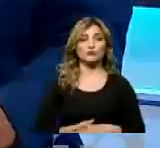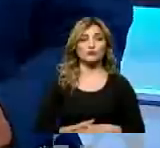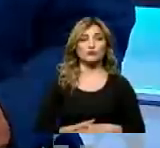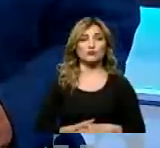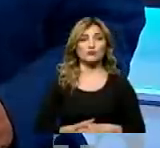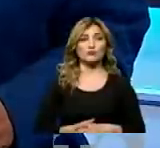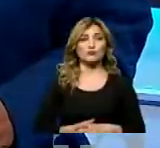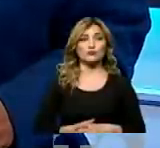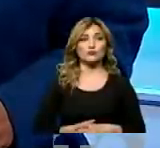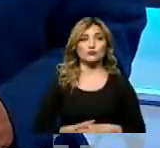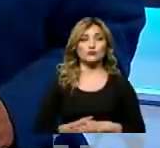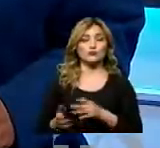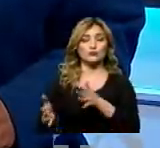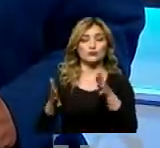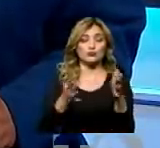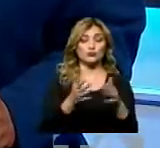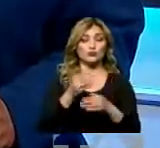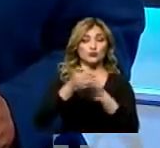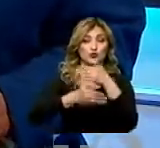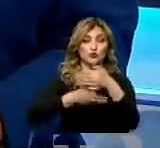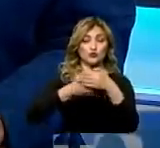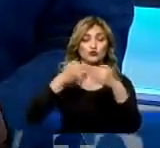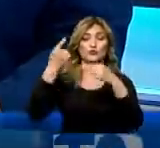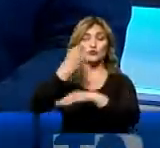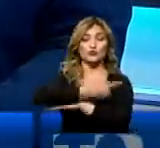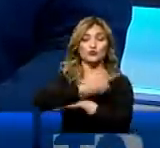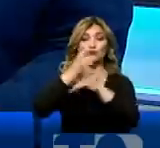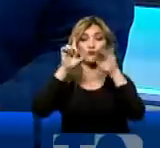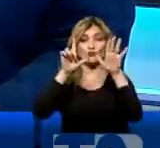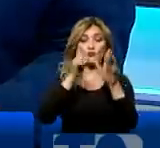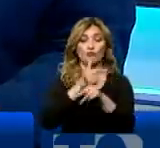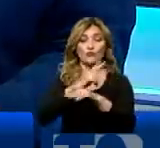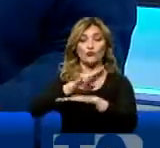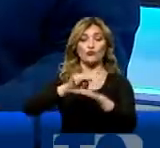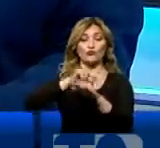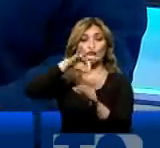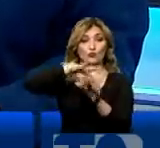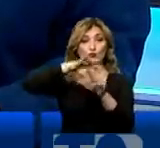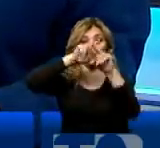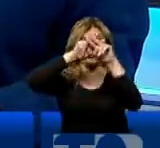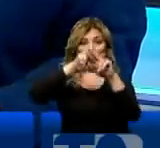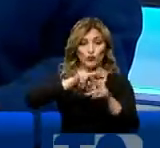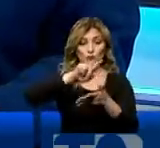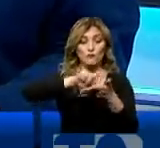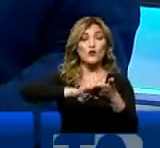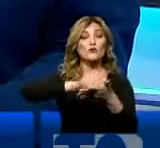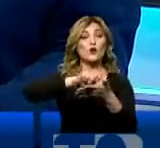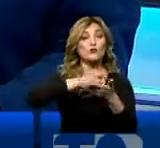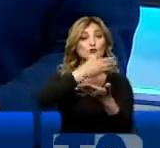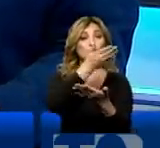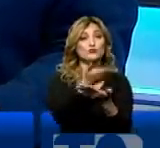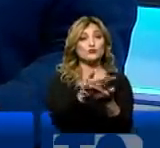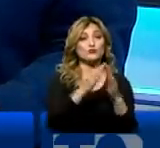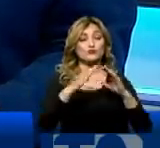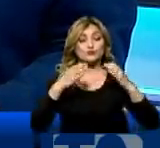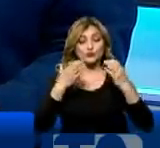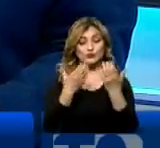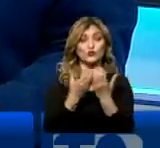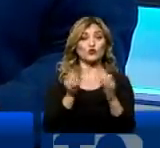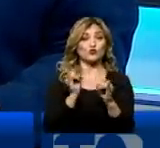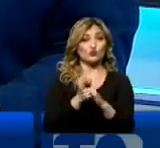horas. Durante los próximos 7 días, el Consejo Nacional Electoral revisará las firmas presentadas por el Comité de